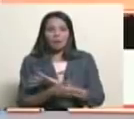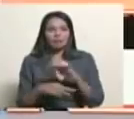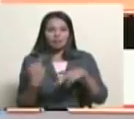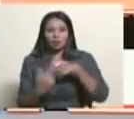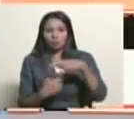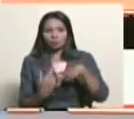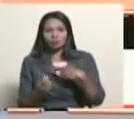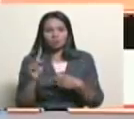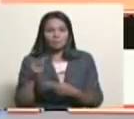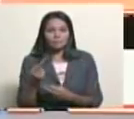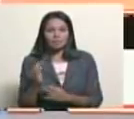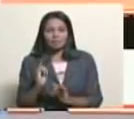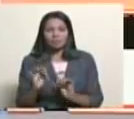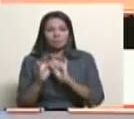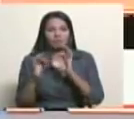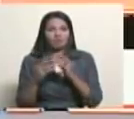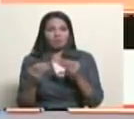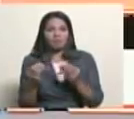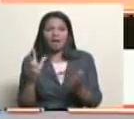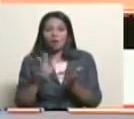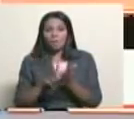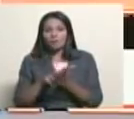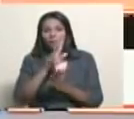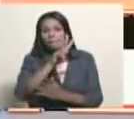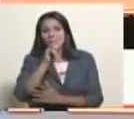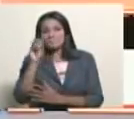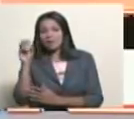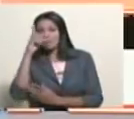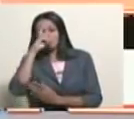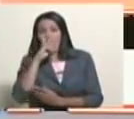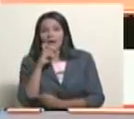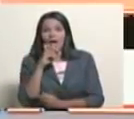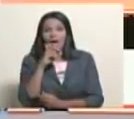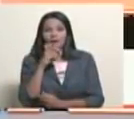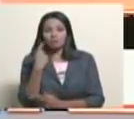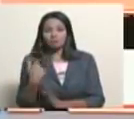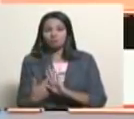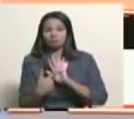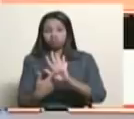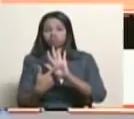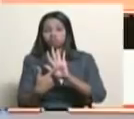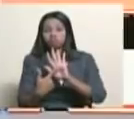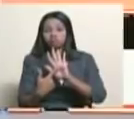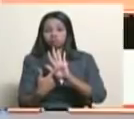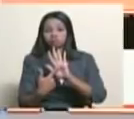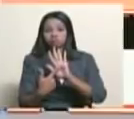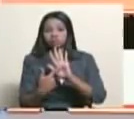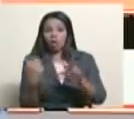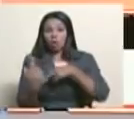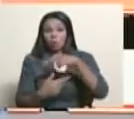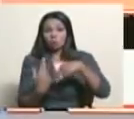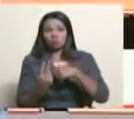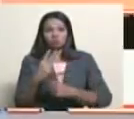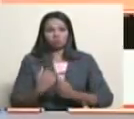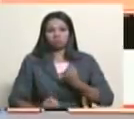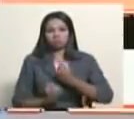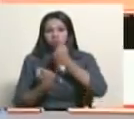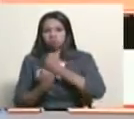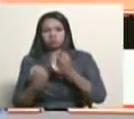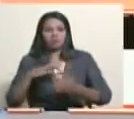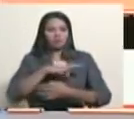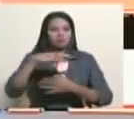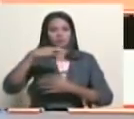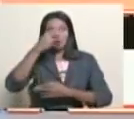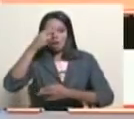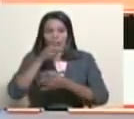revolución que ya ha cumplido 20 años y que ha demostrado sus fortalezas espirituales,